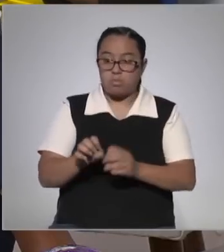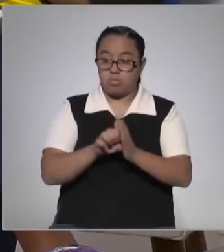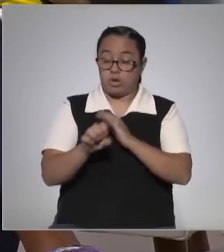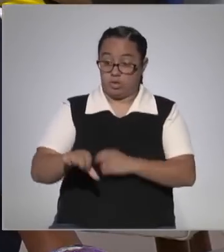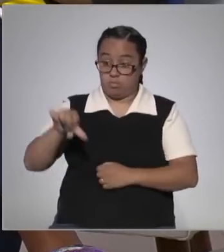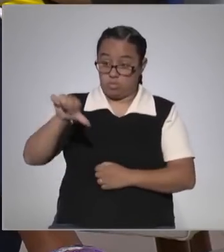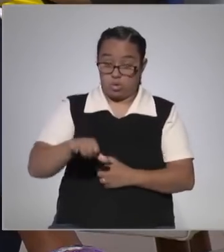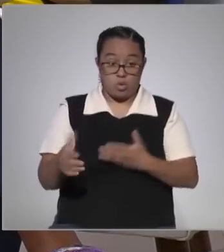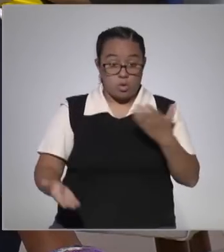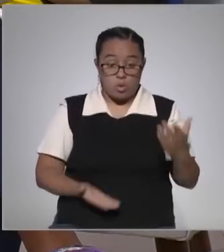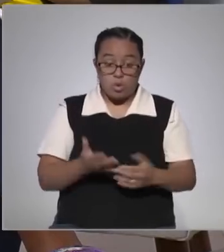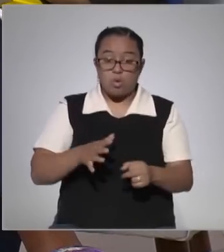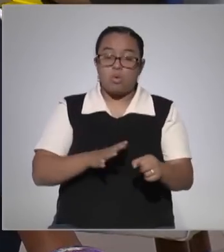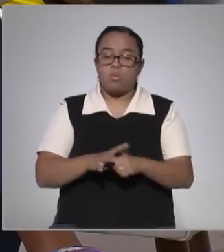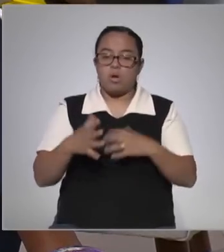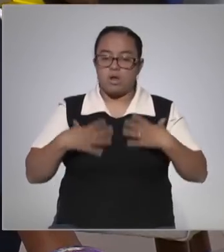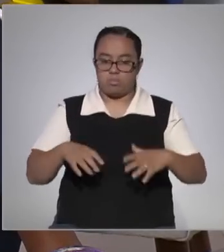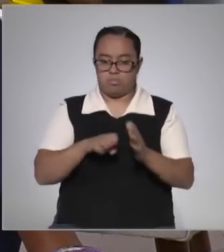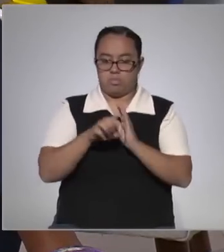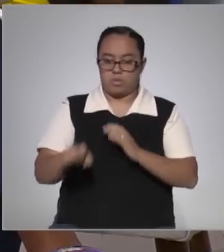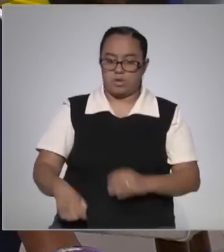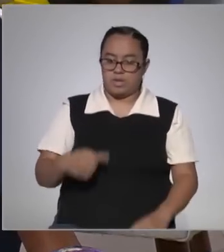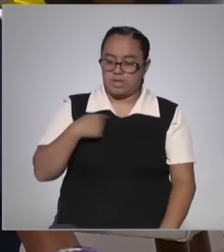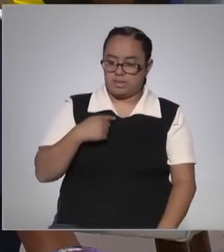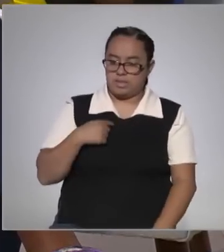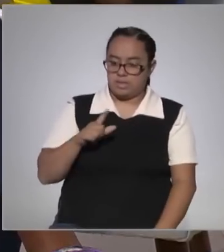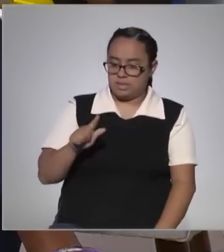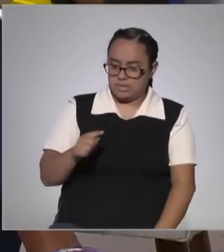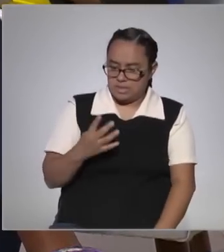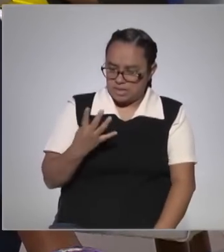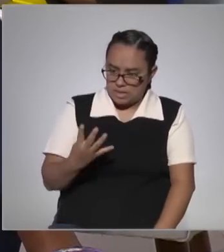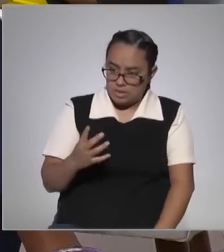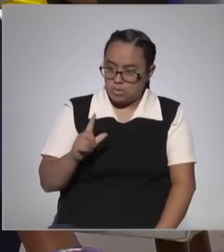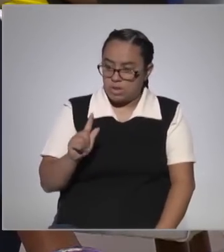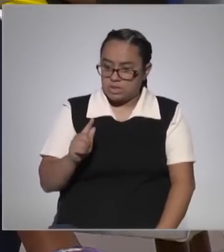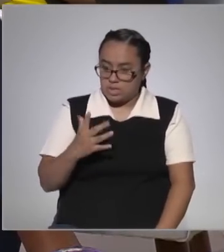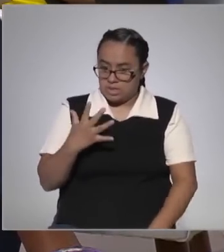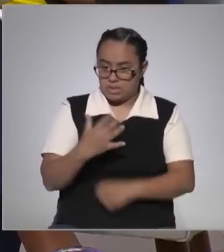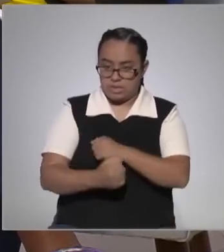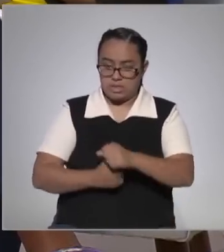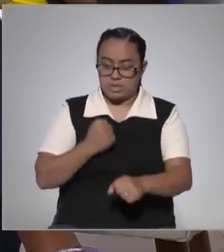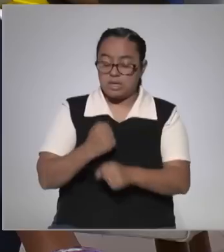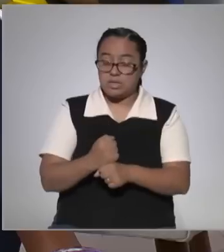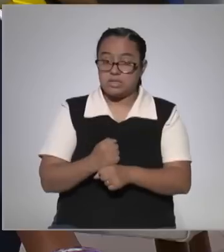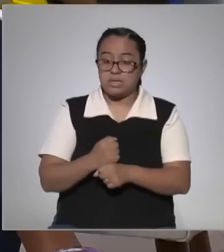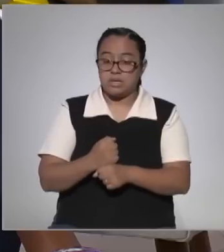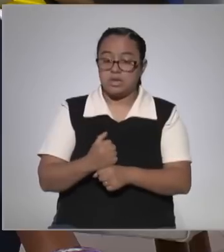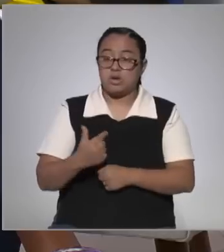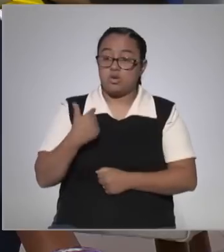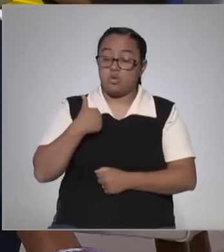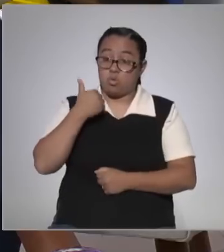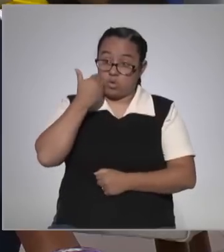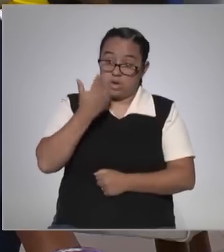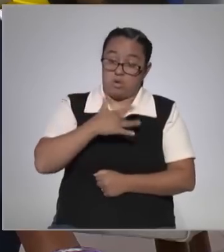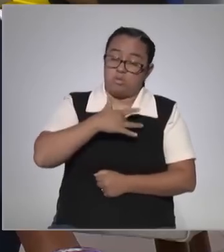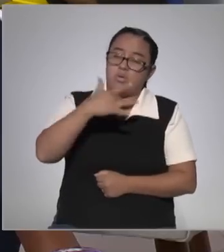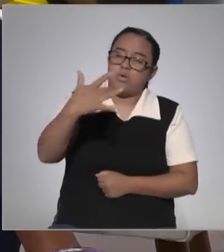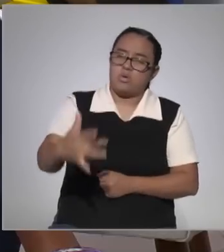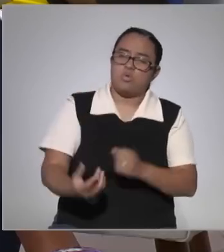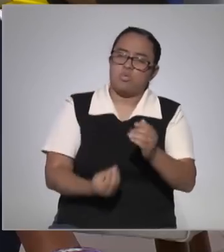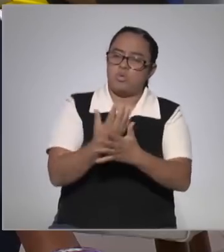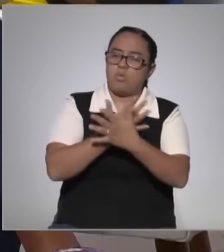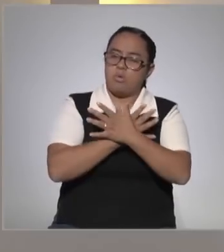bien. Ahorita que cumplí 74, 75, quiero amar, quiero